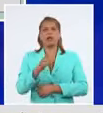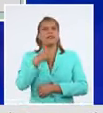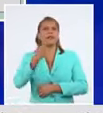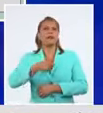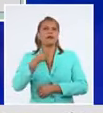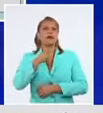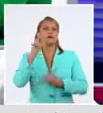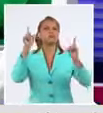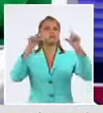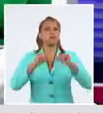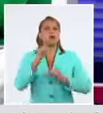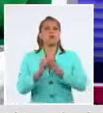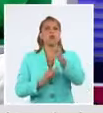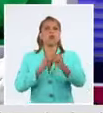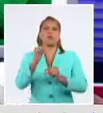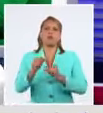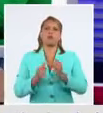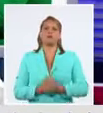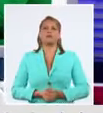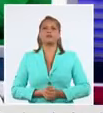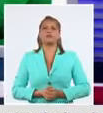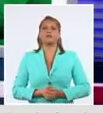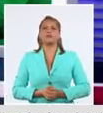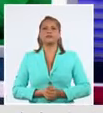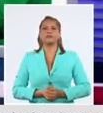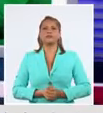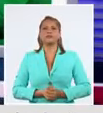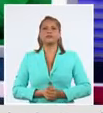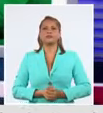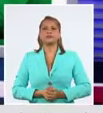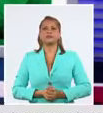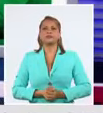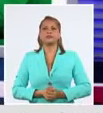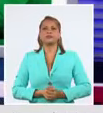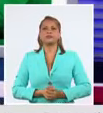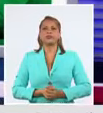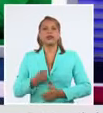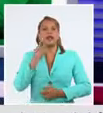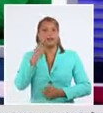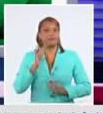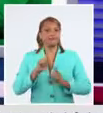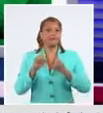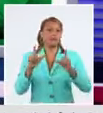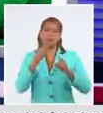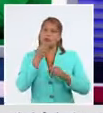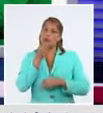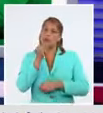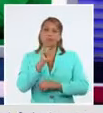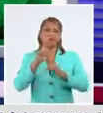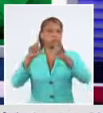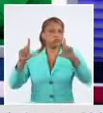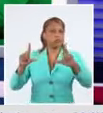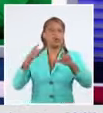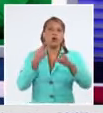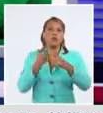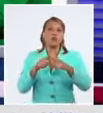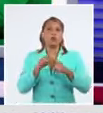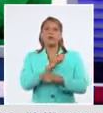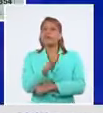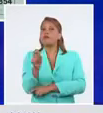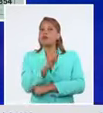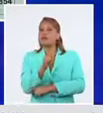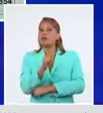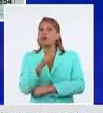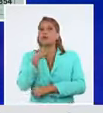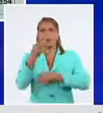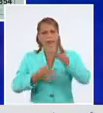reducción. Y finalmente, nada más que mostrar el gráfico, porque la profesora Lena López pues lo